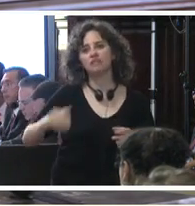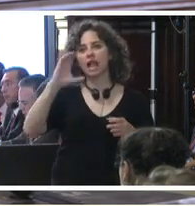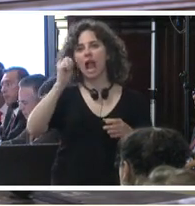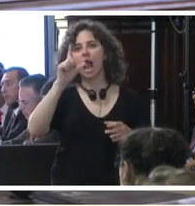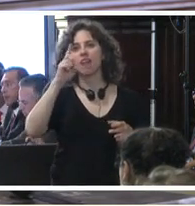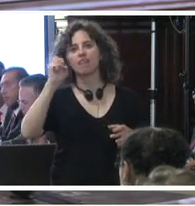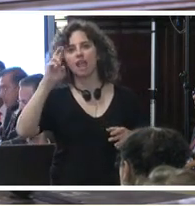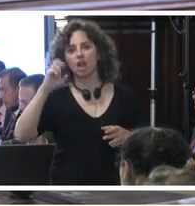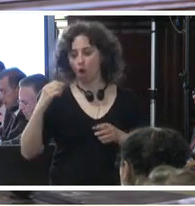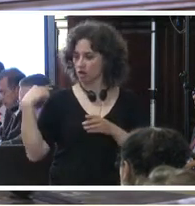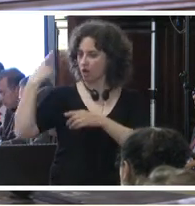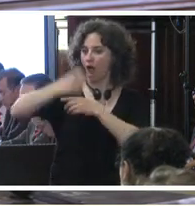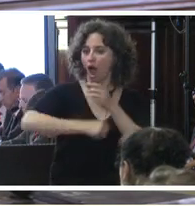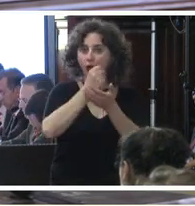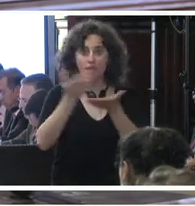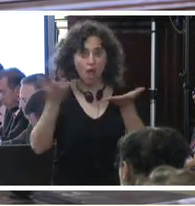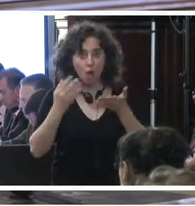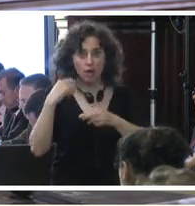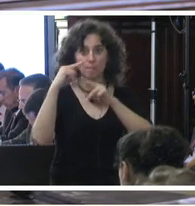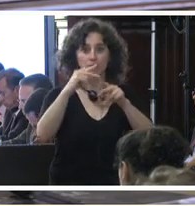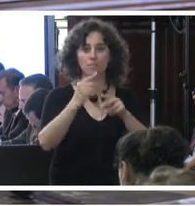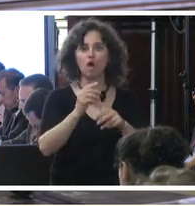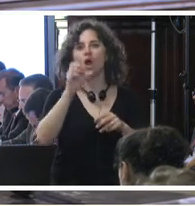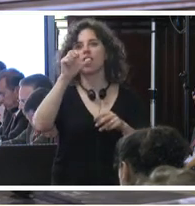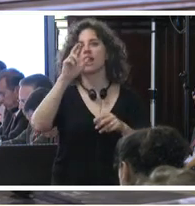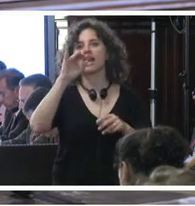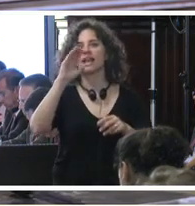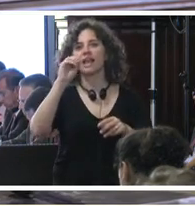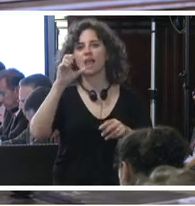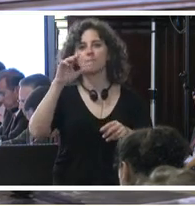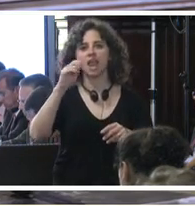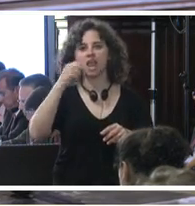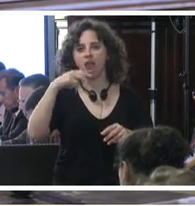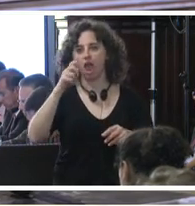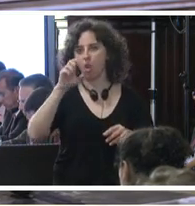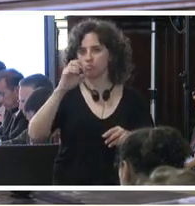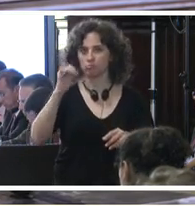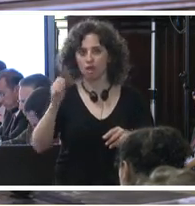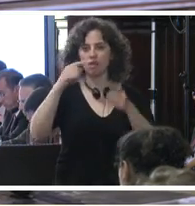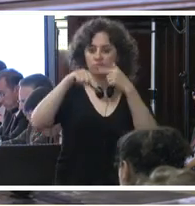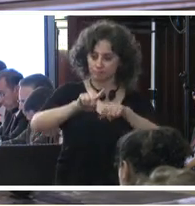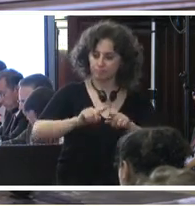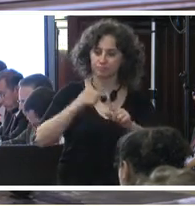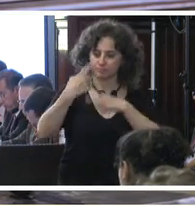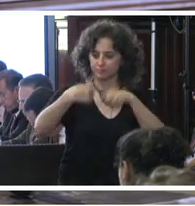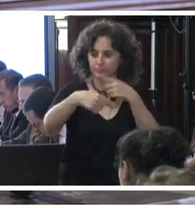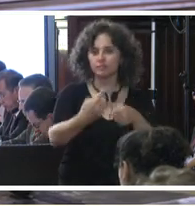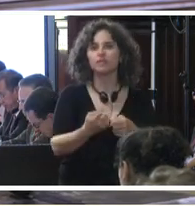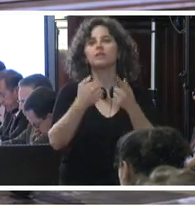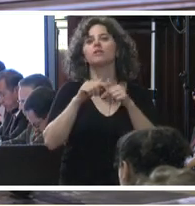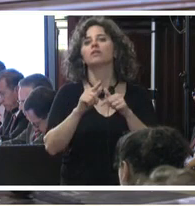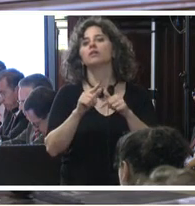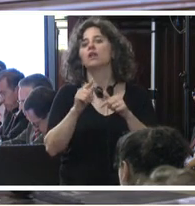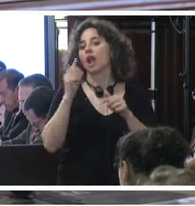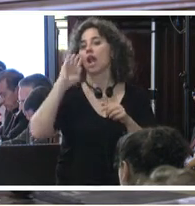sigue hasta el actual gobierno del presidente Enrique Peña Nieto. Esta Comisión Interamericana, al igual que otros mecanismos internacionales, ha